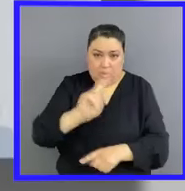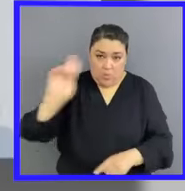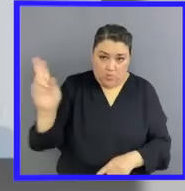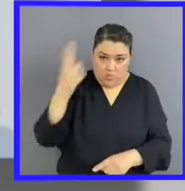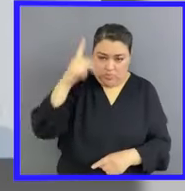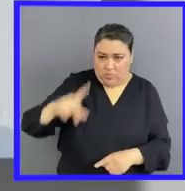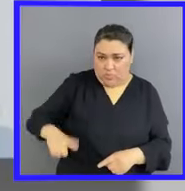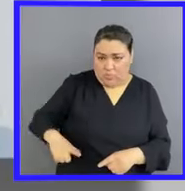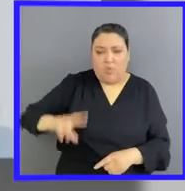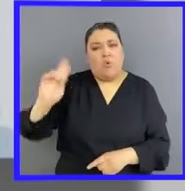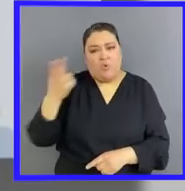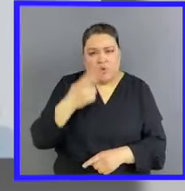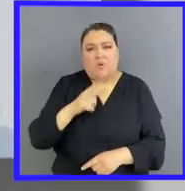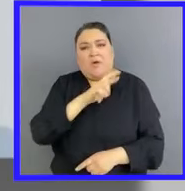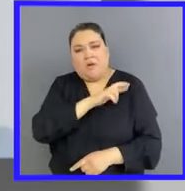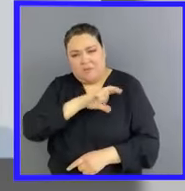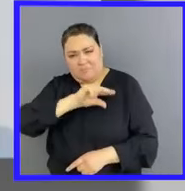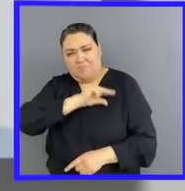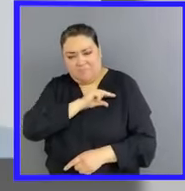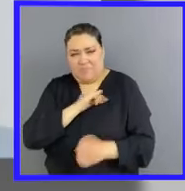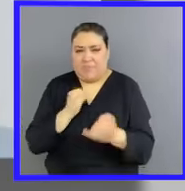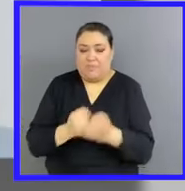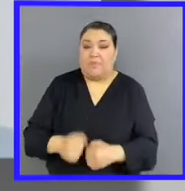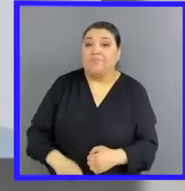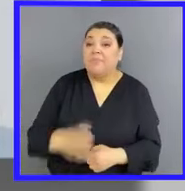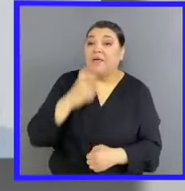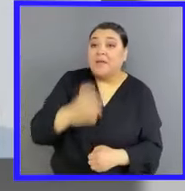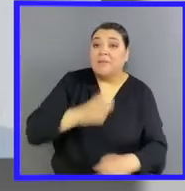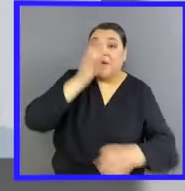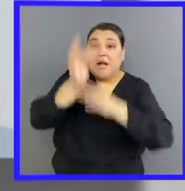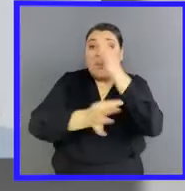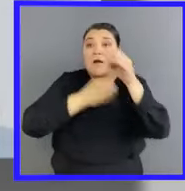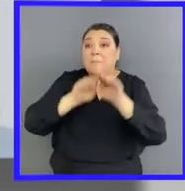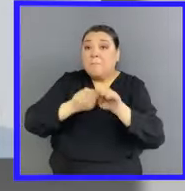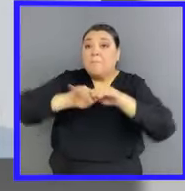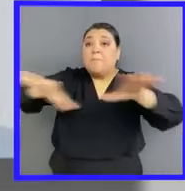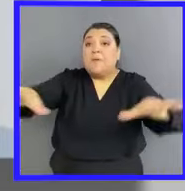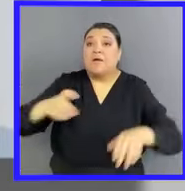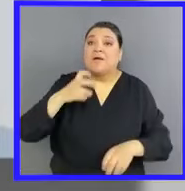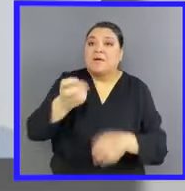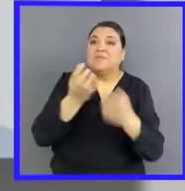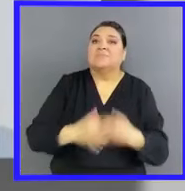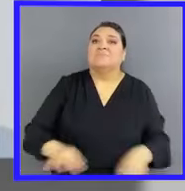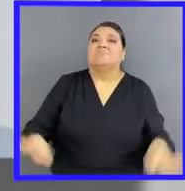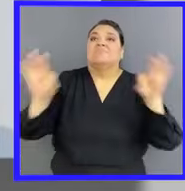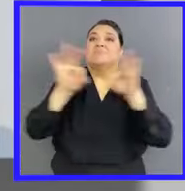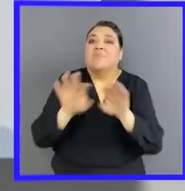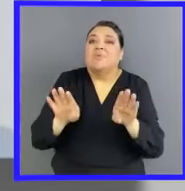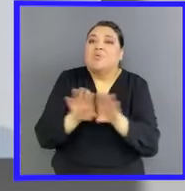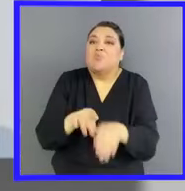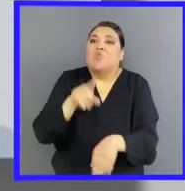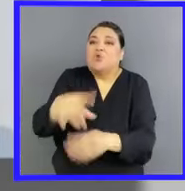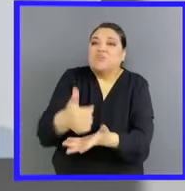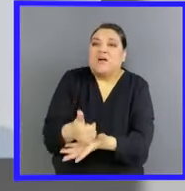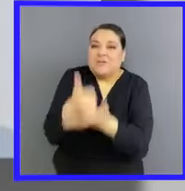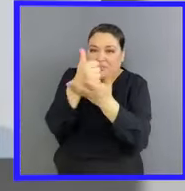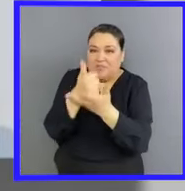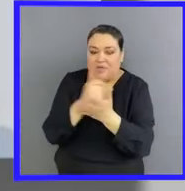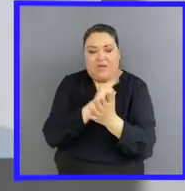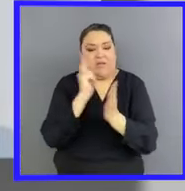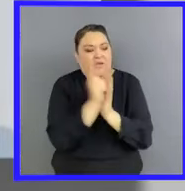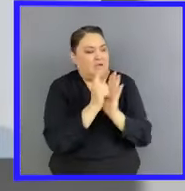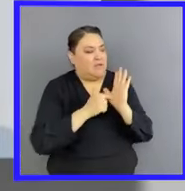país. Con el objetivo de transmitirles la importancia de conocer y utilizar los criterios interpretativos